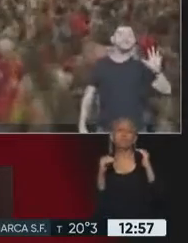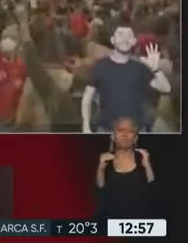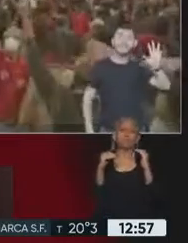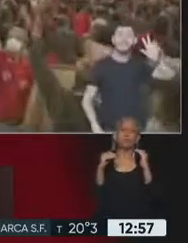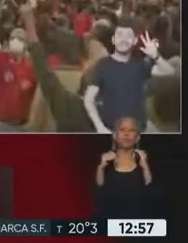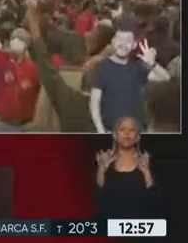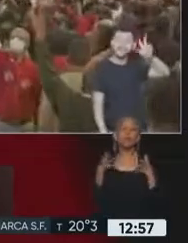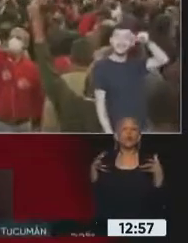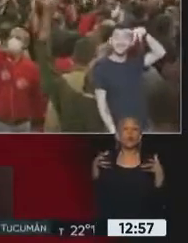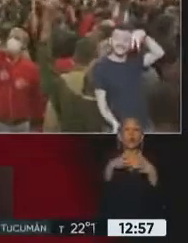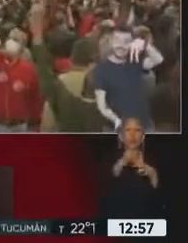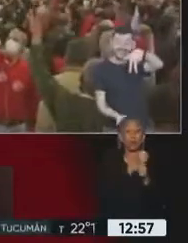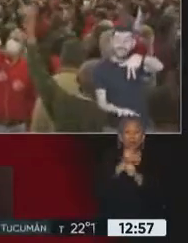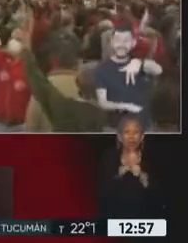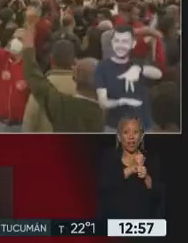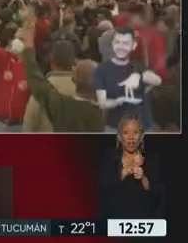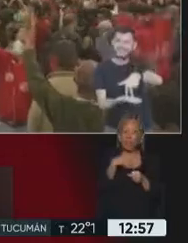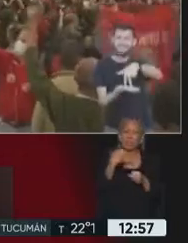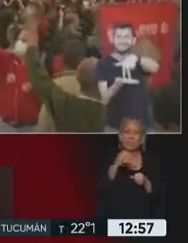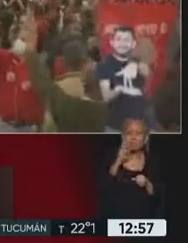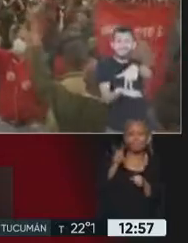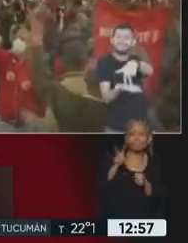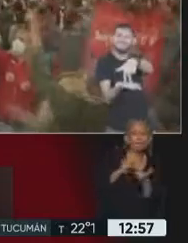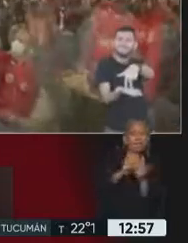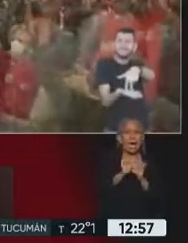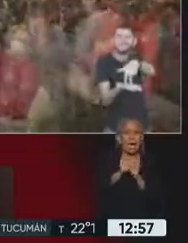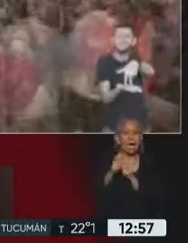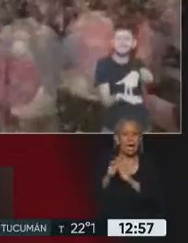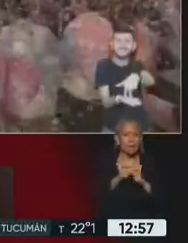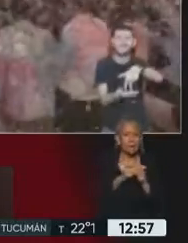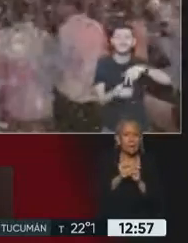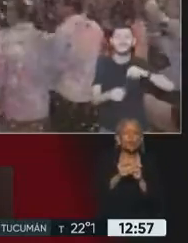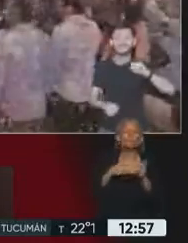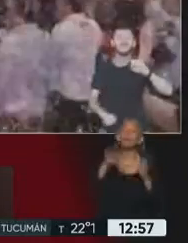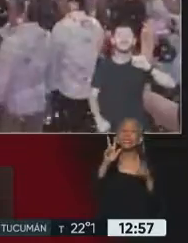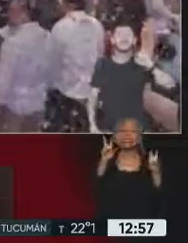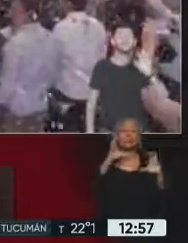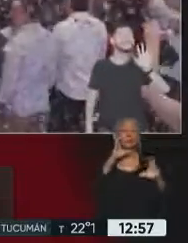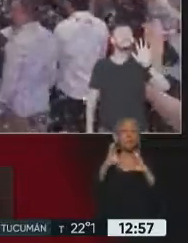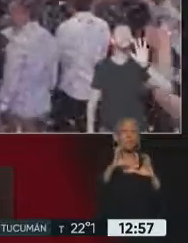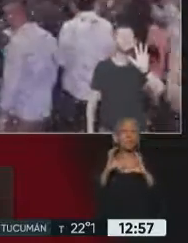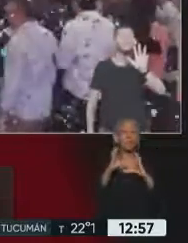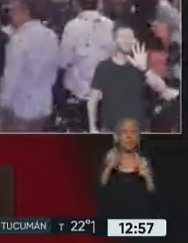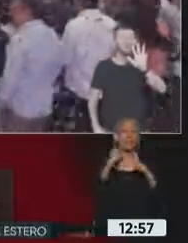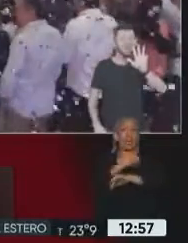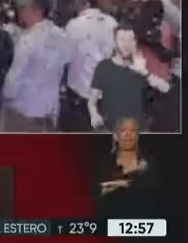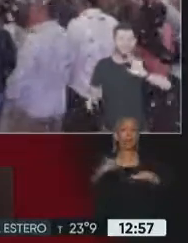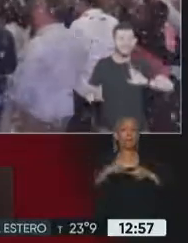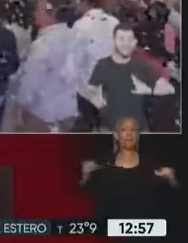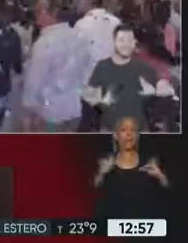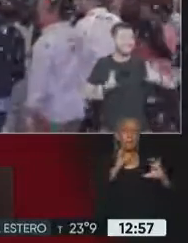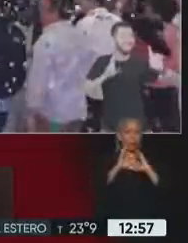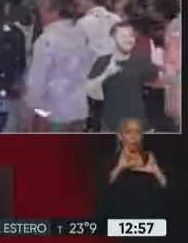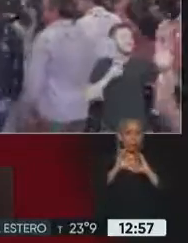dar una serie de cambios para sobre todo la comunicación de la campaña hay un nuevo jefe de campaña